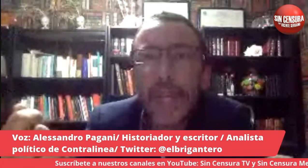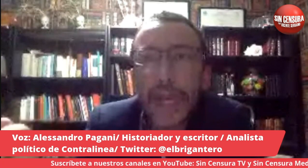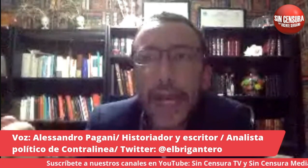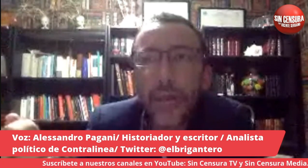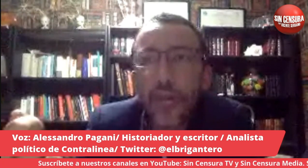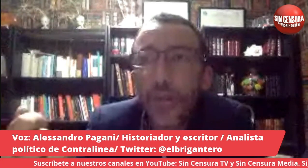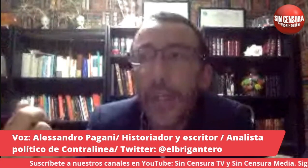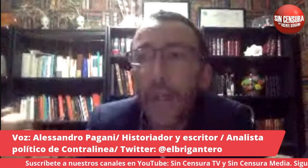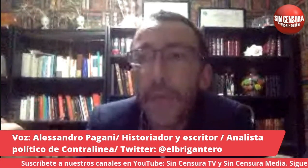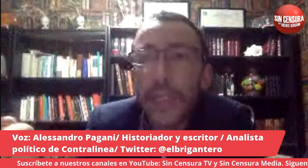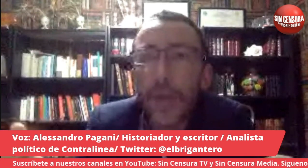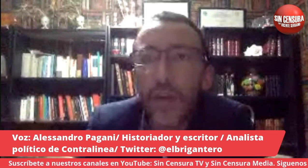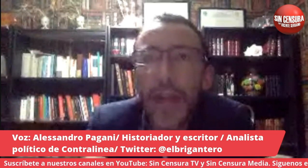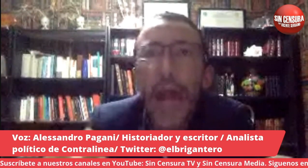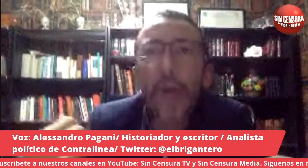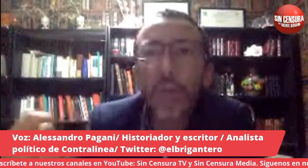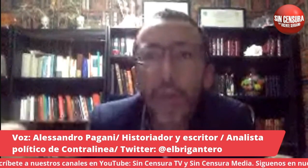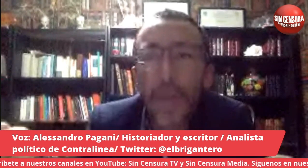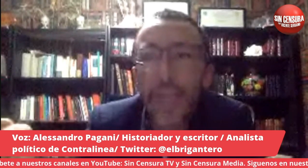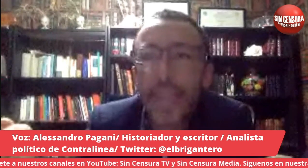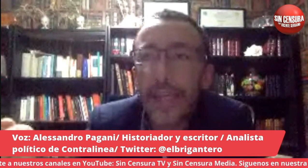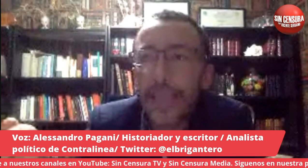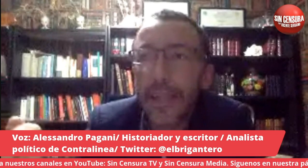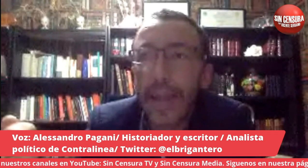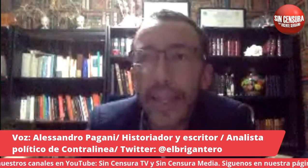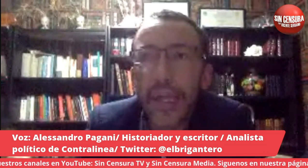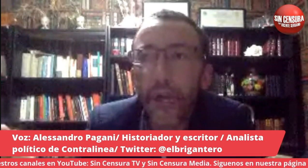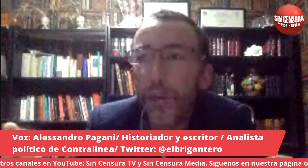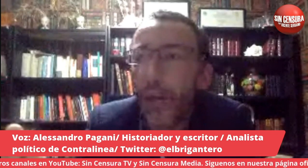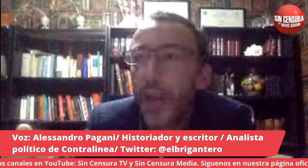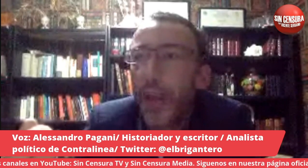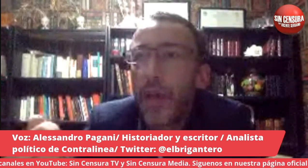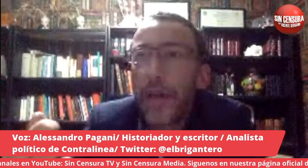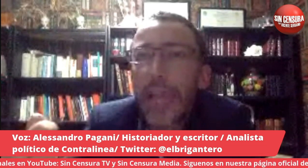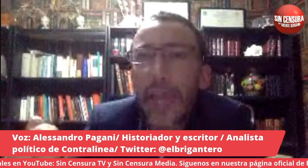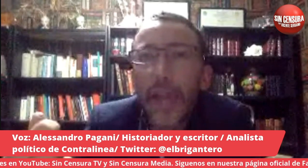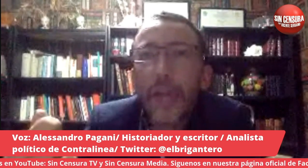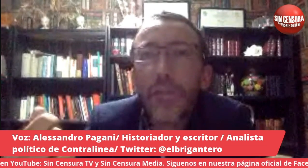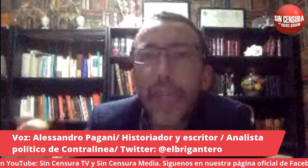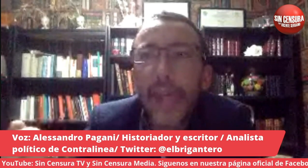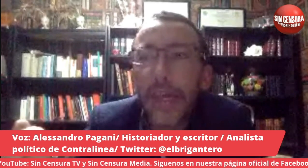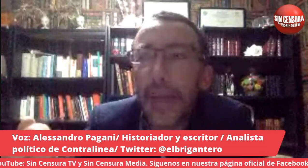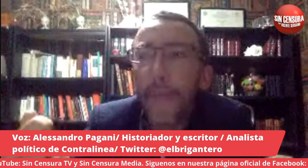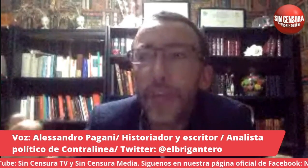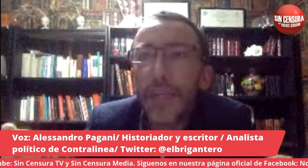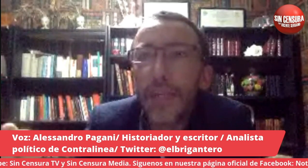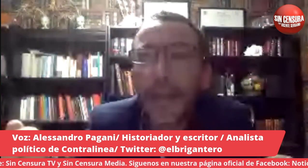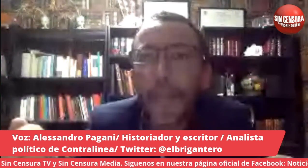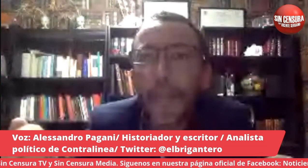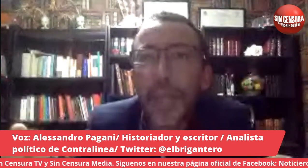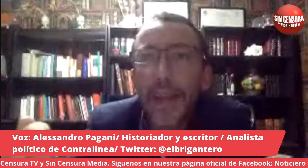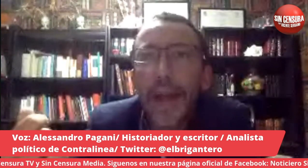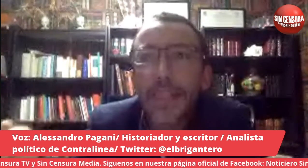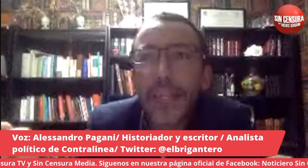entregando maquinarios de respiración a otros países de la región que no tienen la